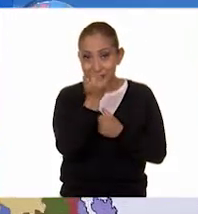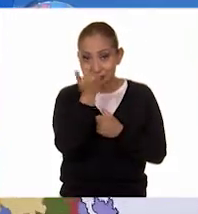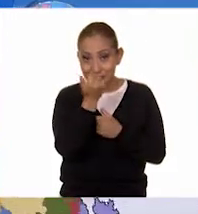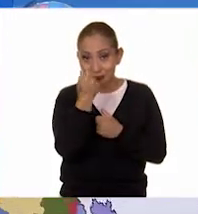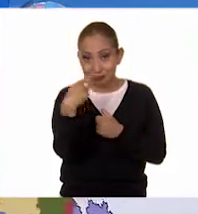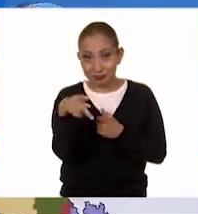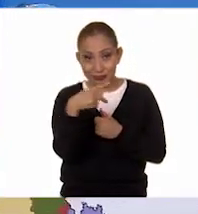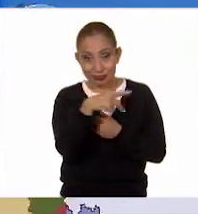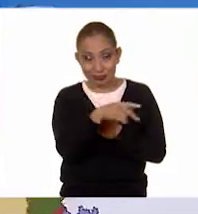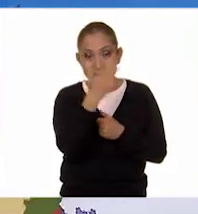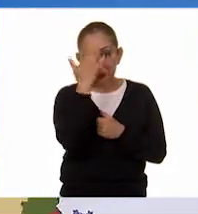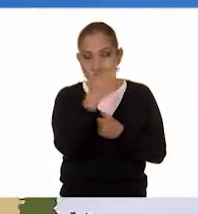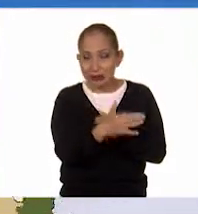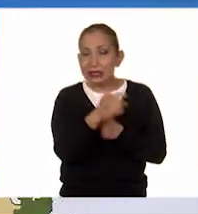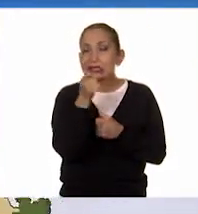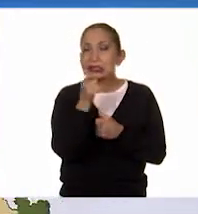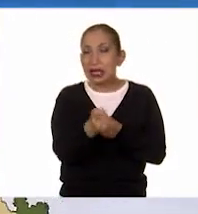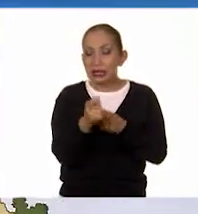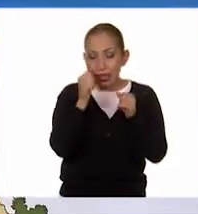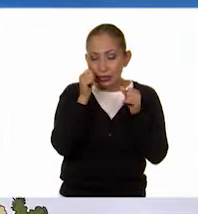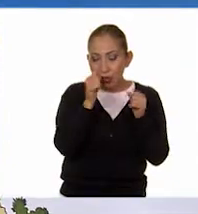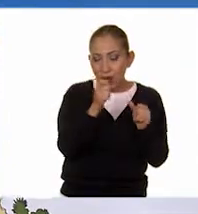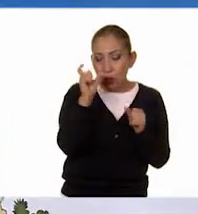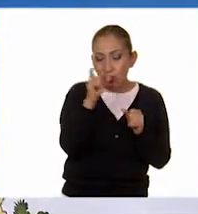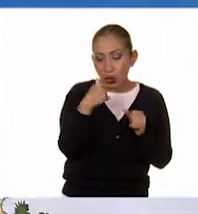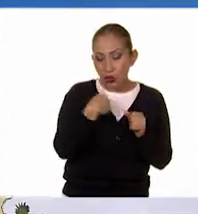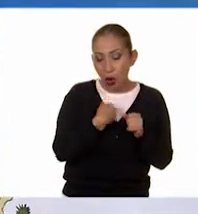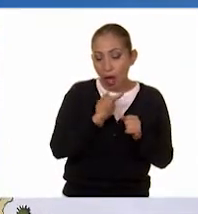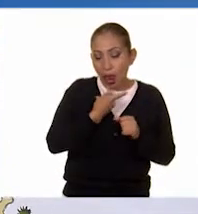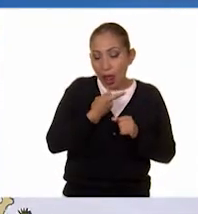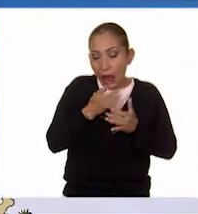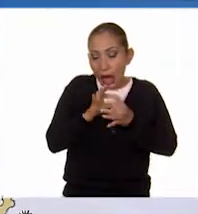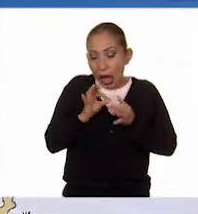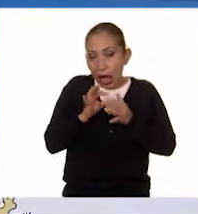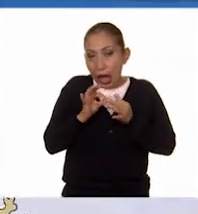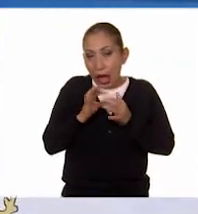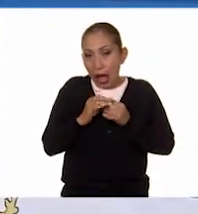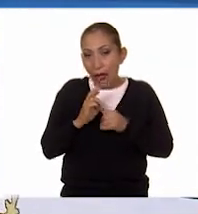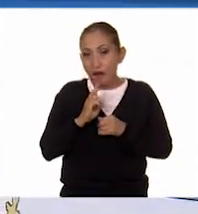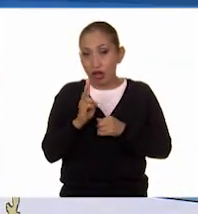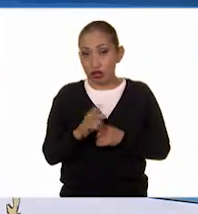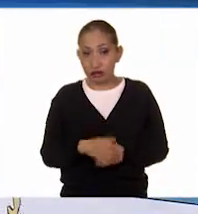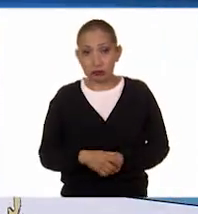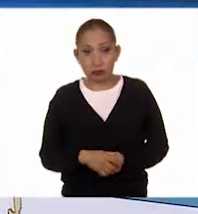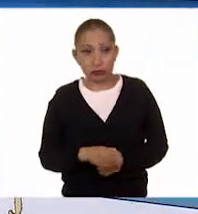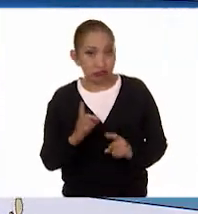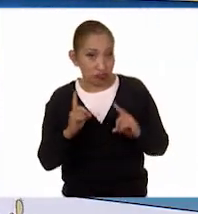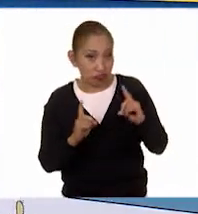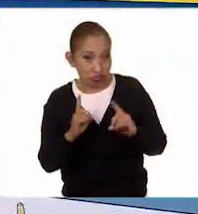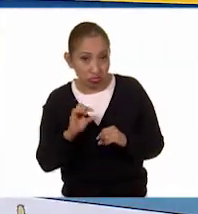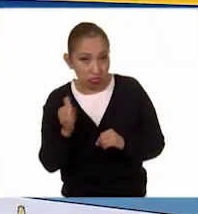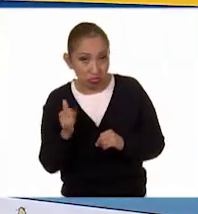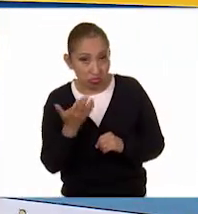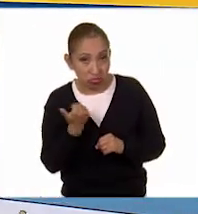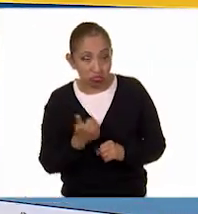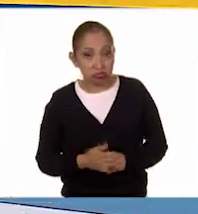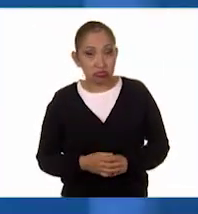casa, sabrán qué cosas atender cuando vayan a compartir un texto en voz alta. ¿Tienen alguna otra duda?